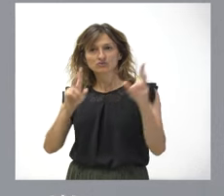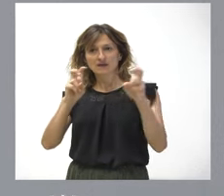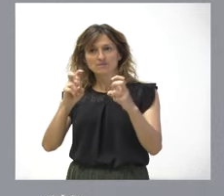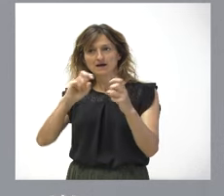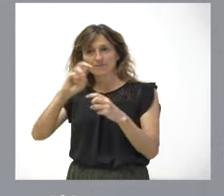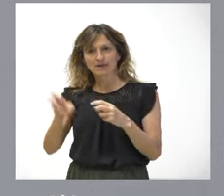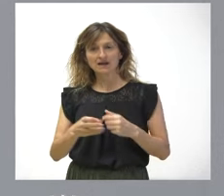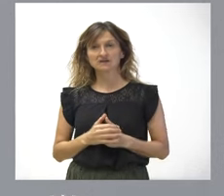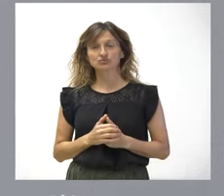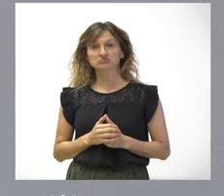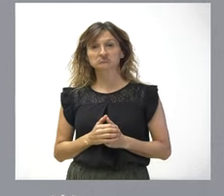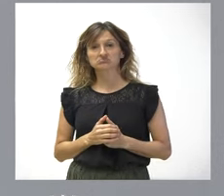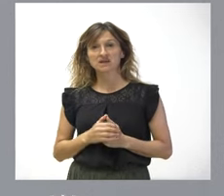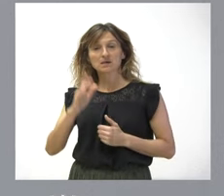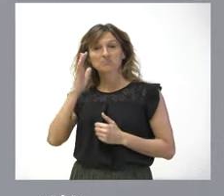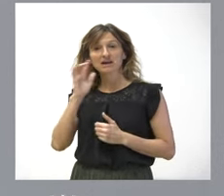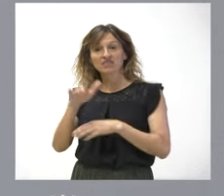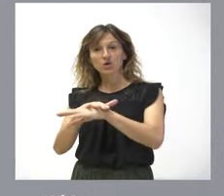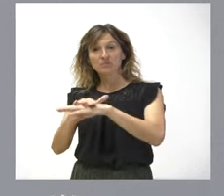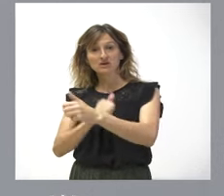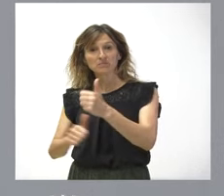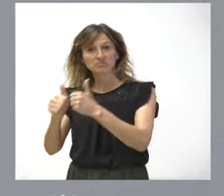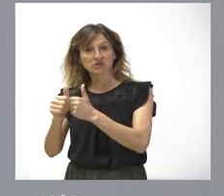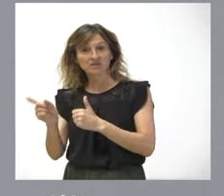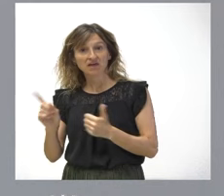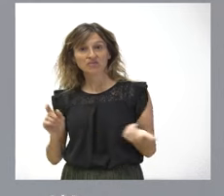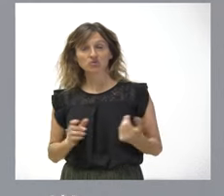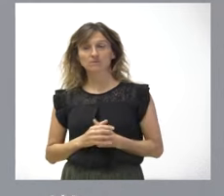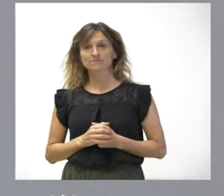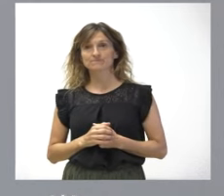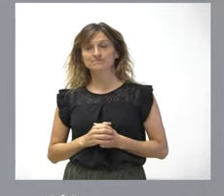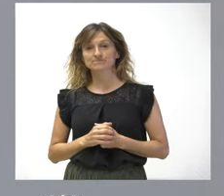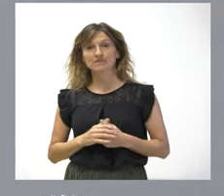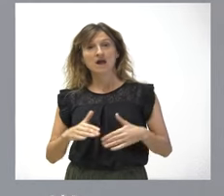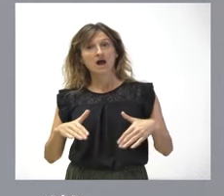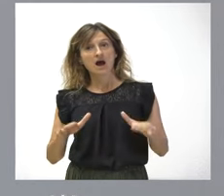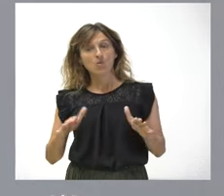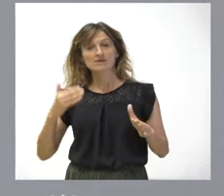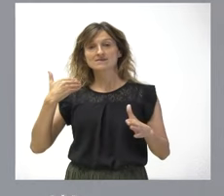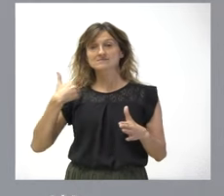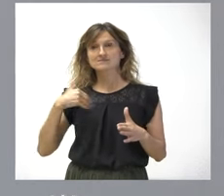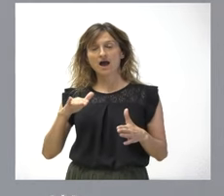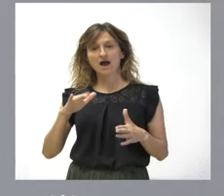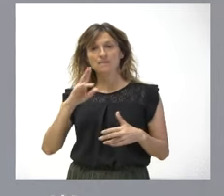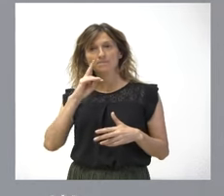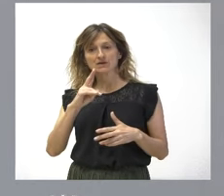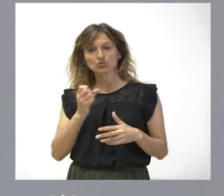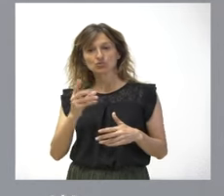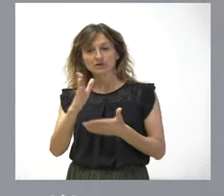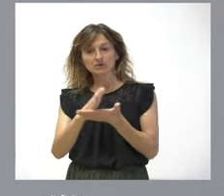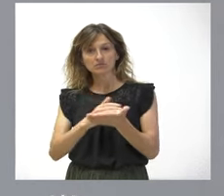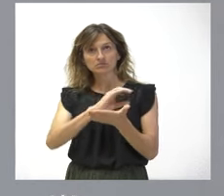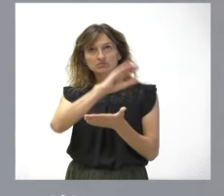y y y no parece que sea una prioridad del gobierno de España haberla convocado a pesar de que ya son suficiente el número de comunidades